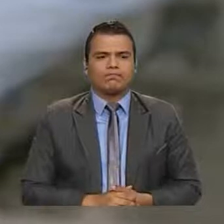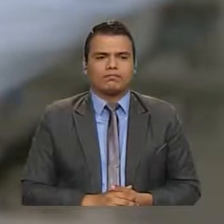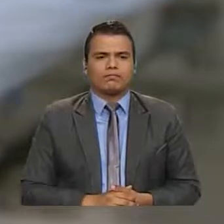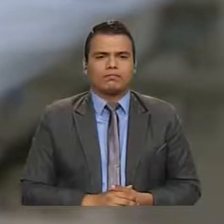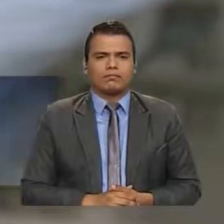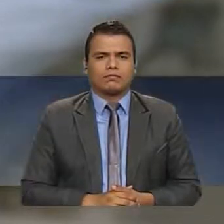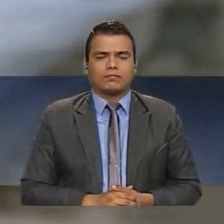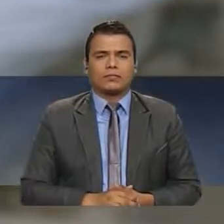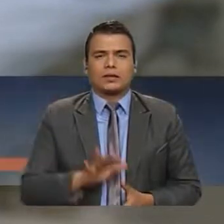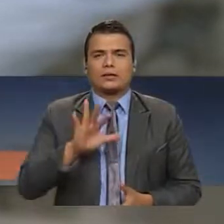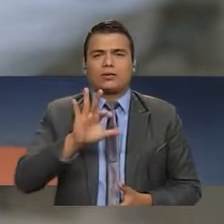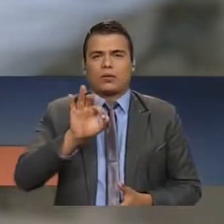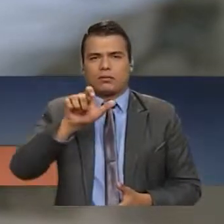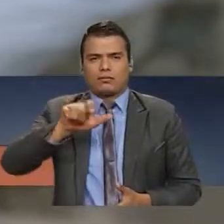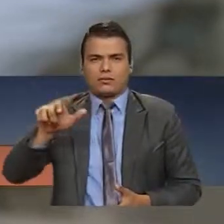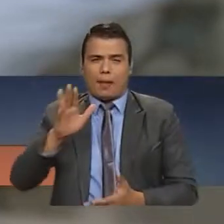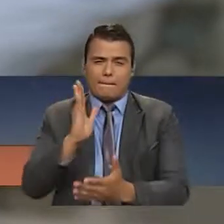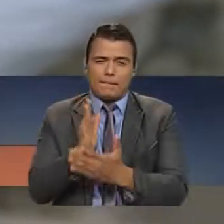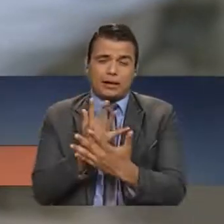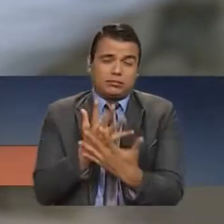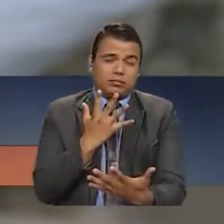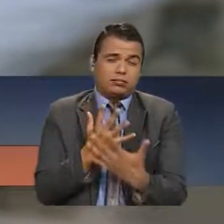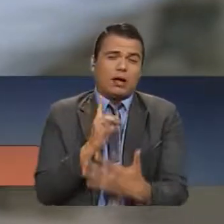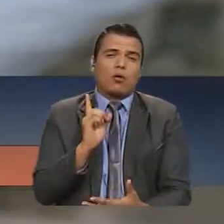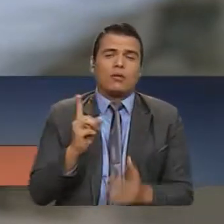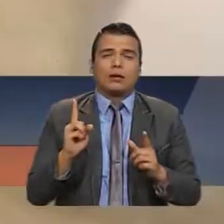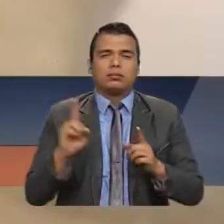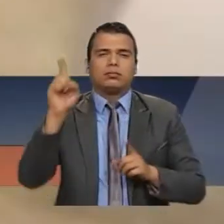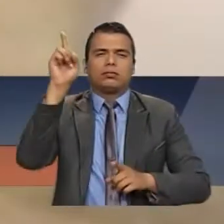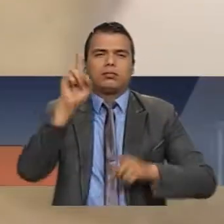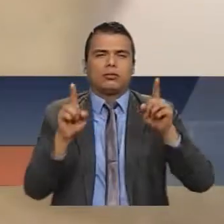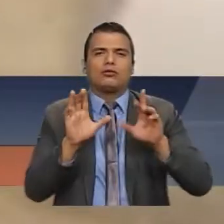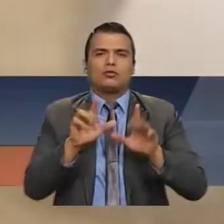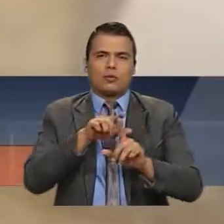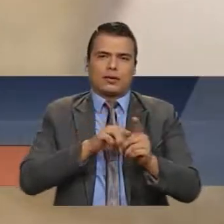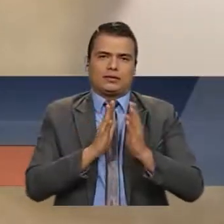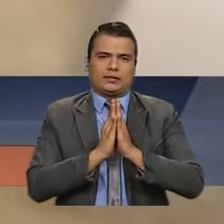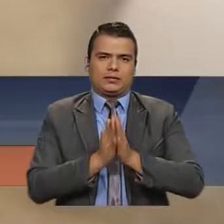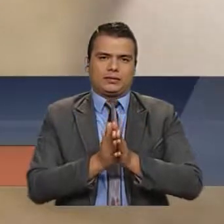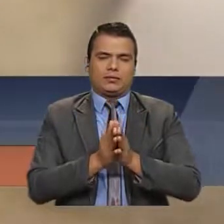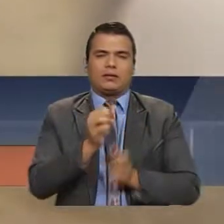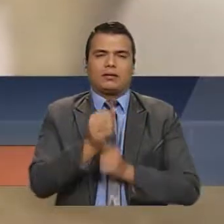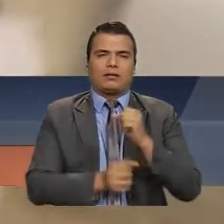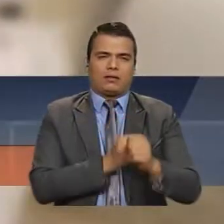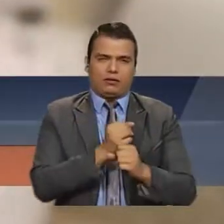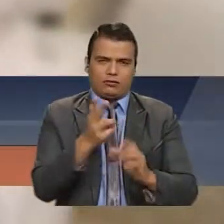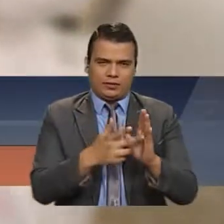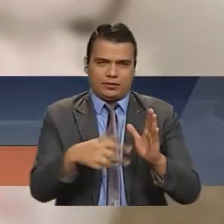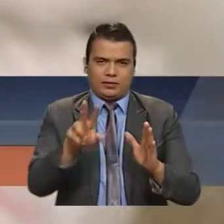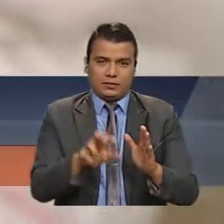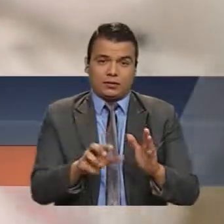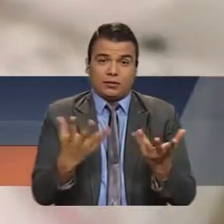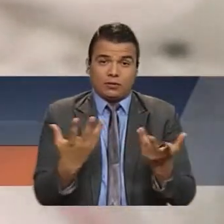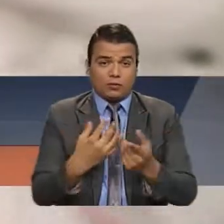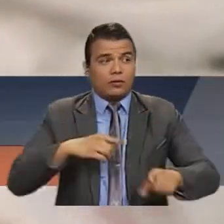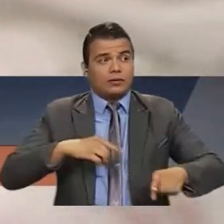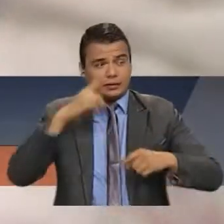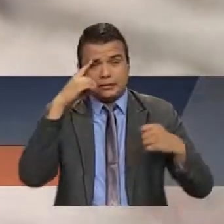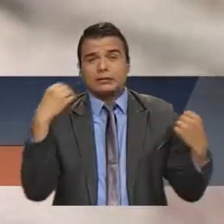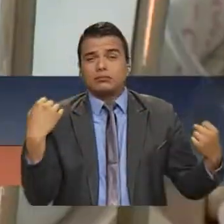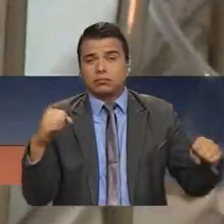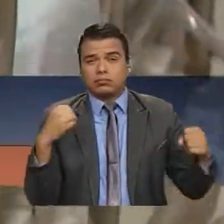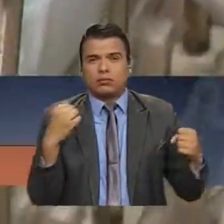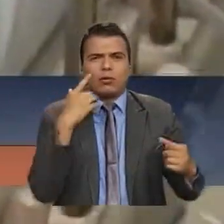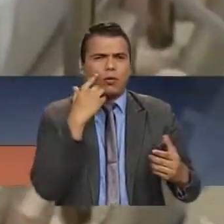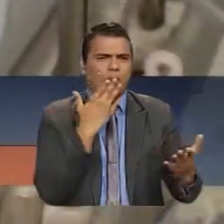ya son 50 las personas quemadas con pólvora durante las fiestas decembrinas en este año situación que preocupa a las autoridades toda vez que